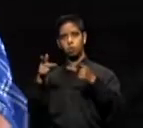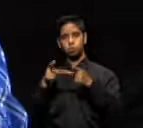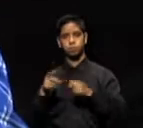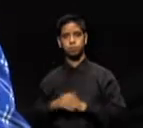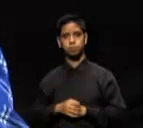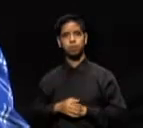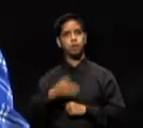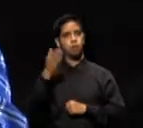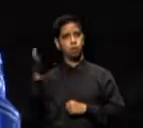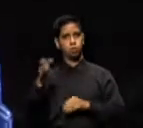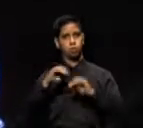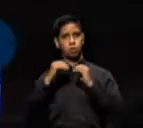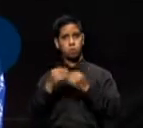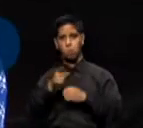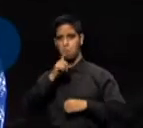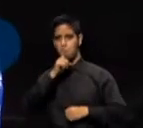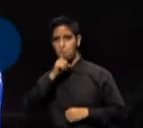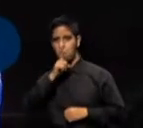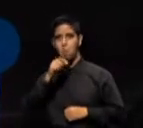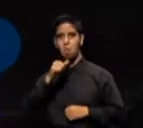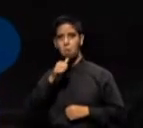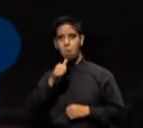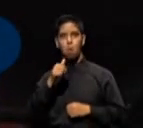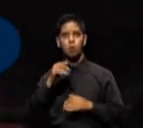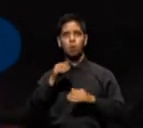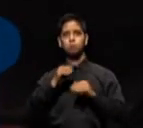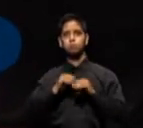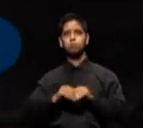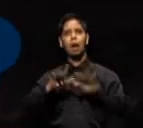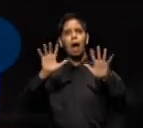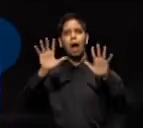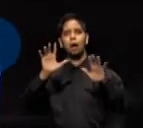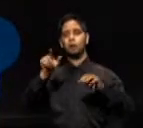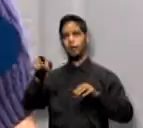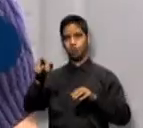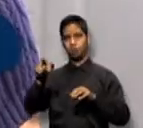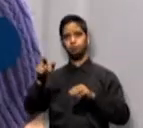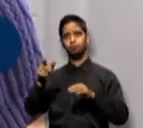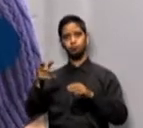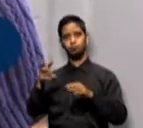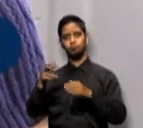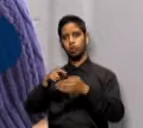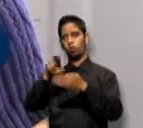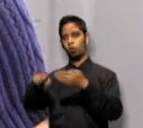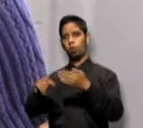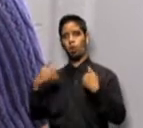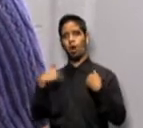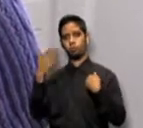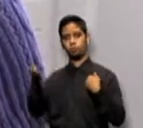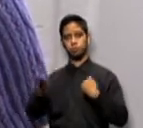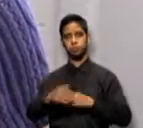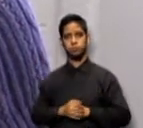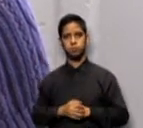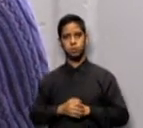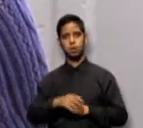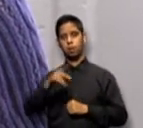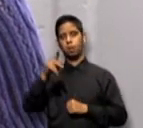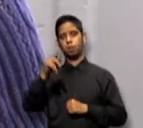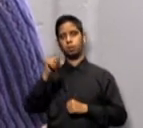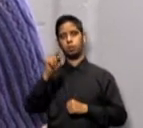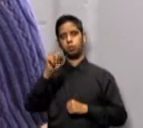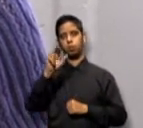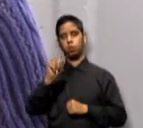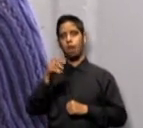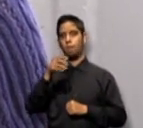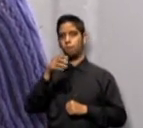organizaciones que calladamente, sin mucho ruido, dan resultados. El hogar fue fundado por la pastora María Ramos. Ahora